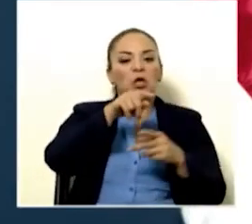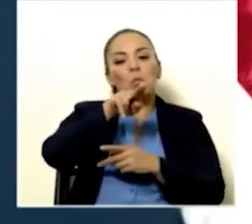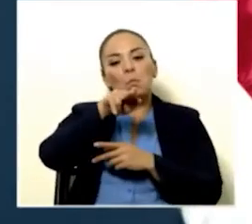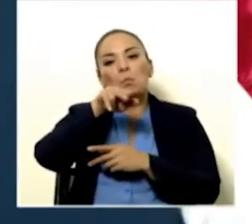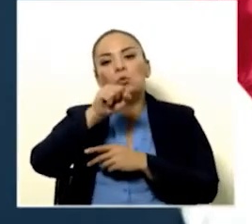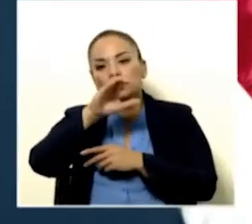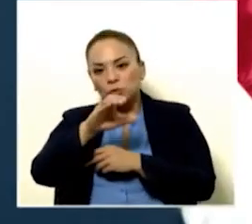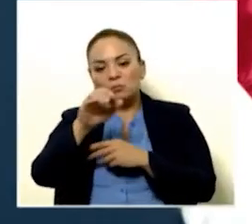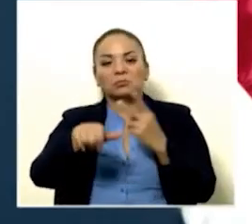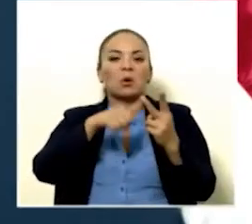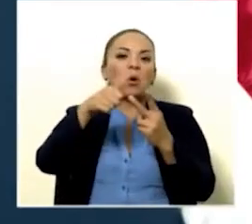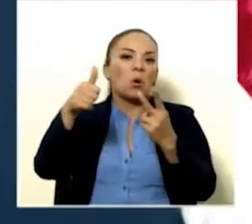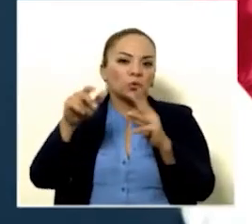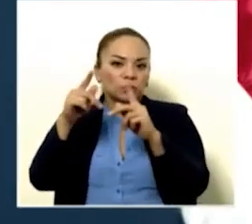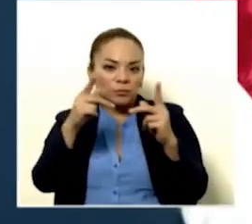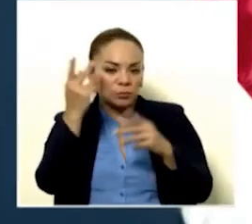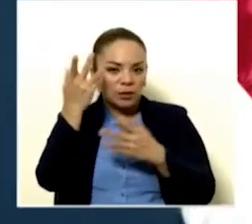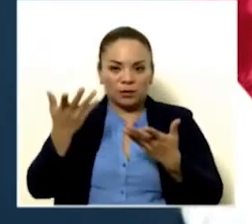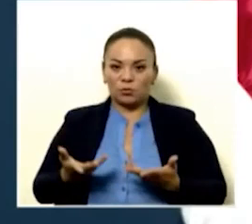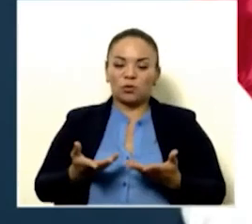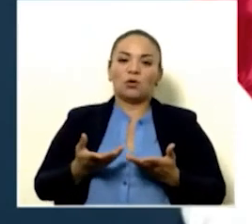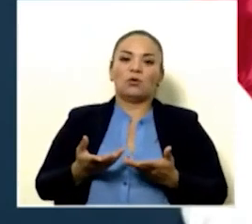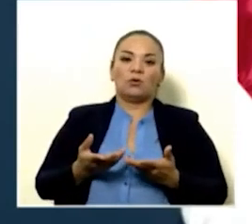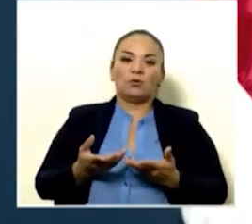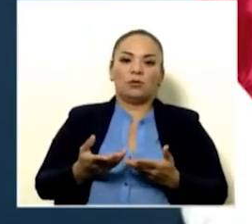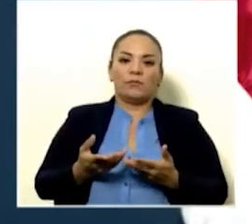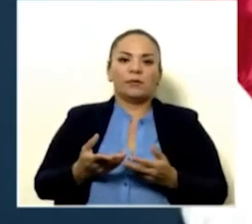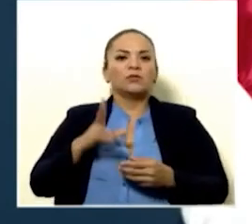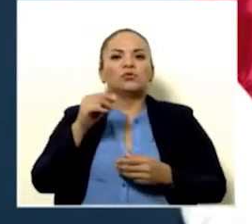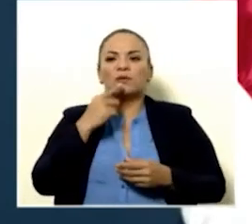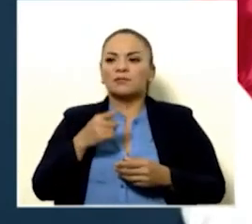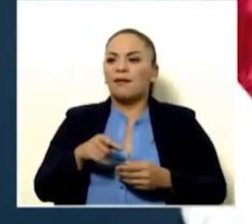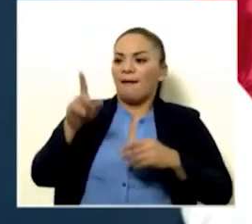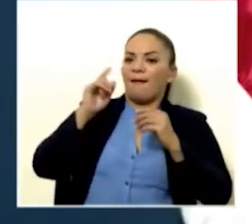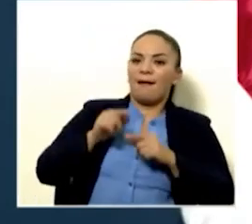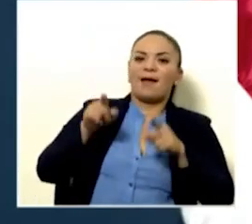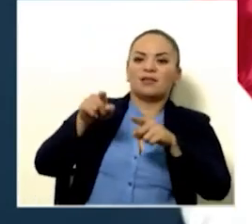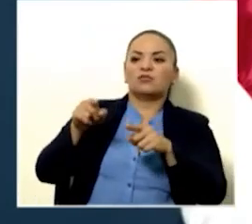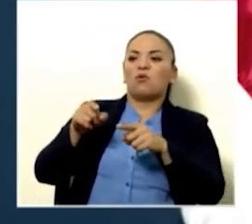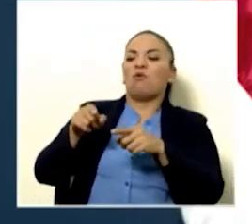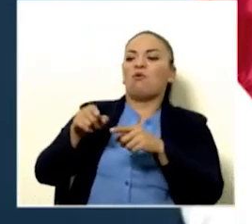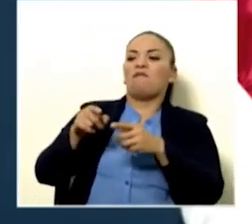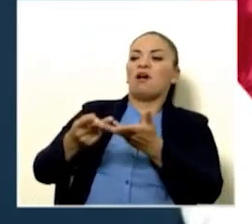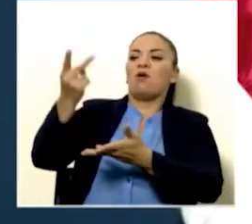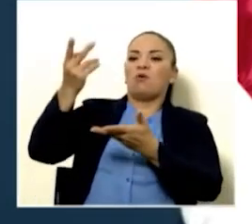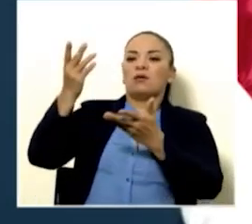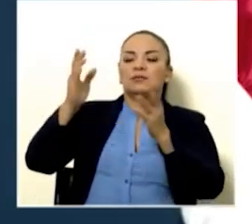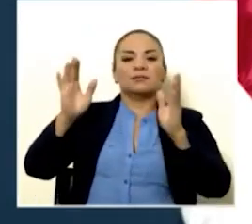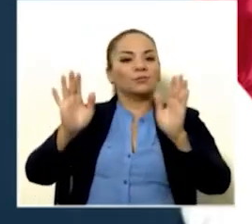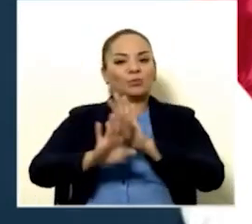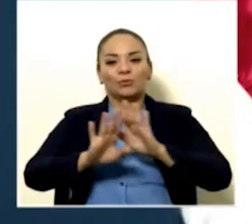para ponernos a pegar gritos, a decir, esto es de valores. No, esos son